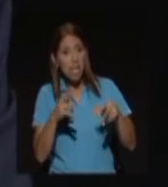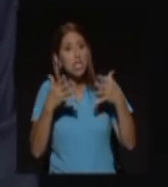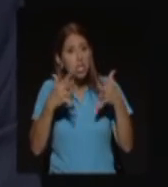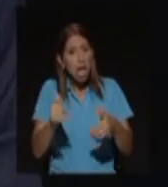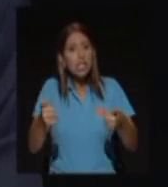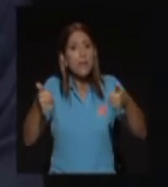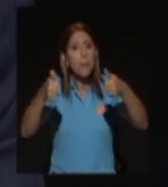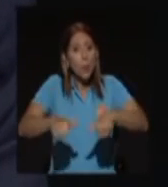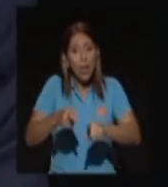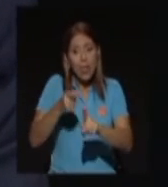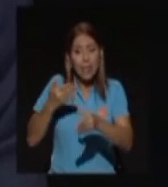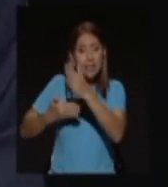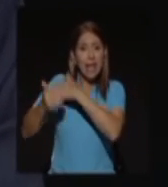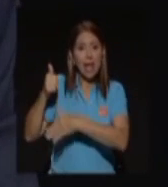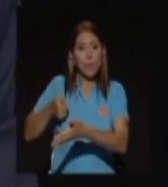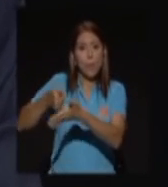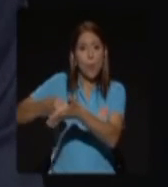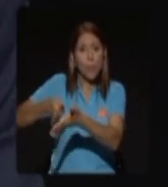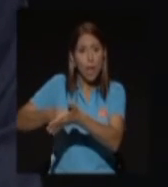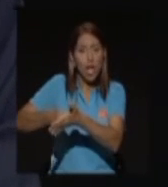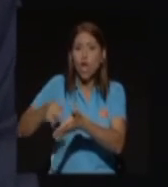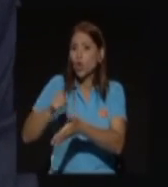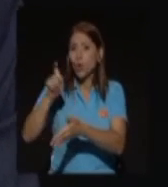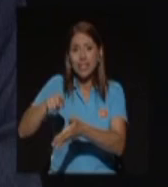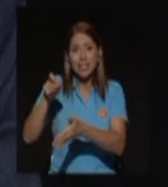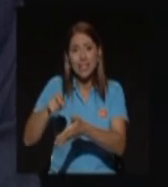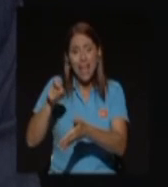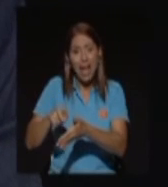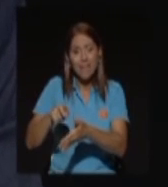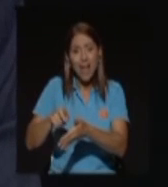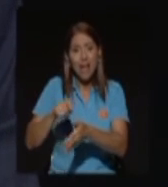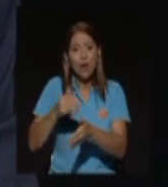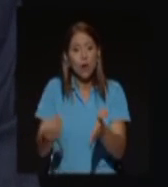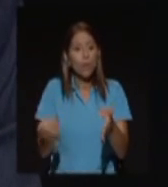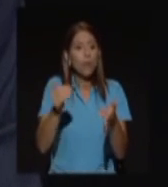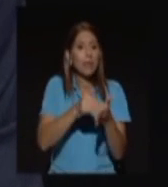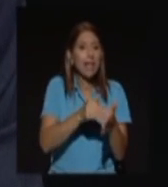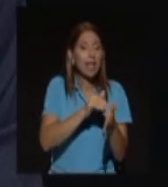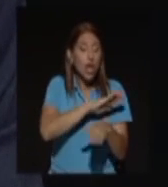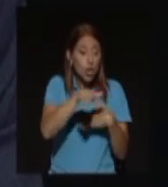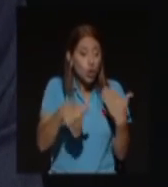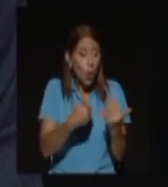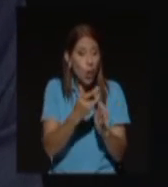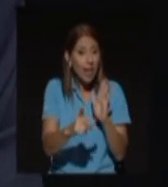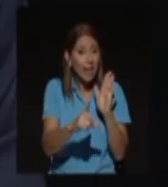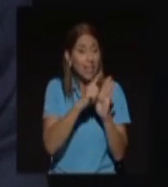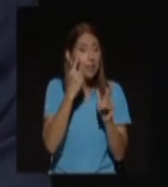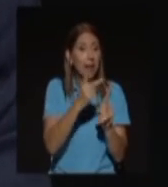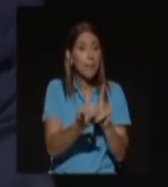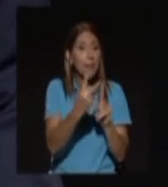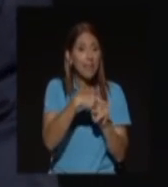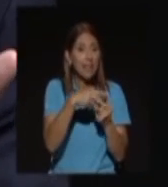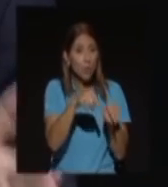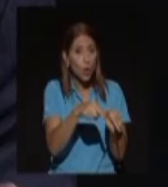el referéndum y no necesitaba regresar cada una de las leyes de implementación al Congreso, pues la decisión